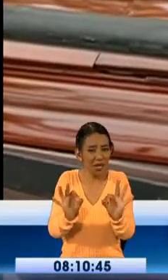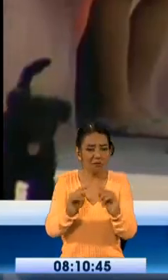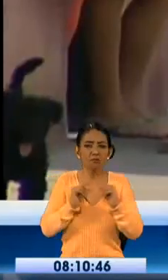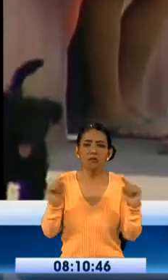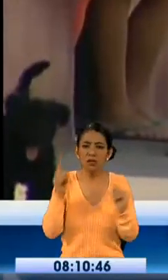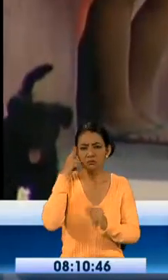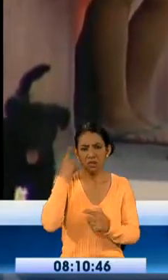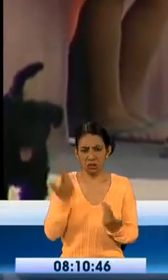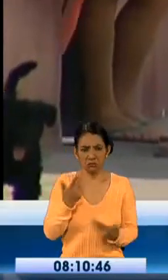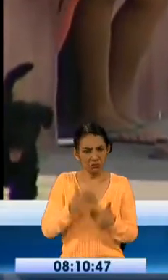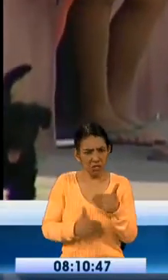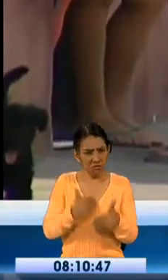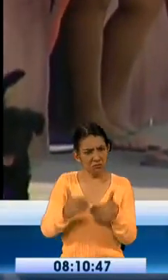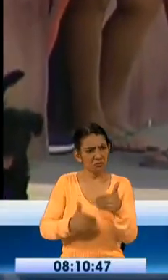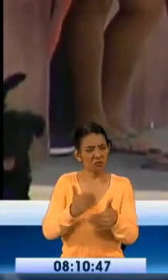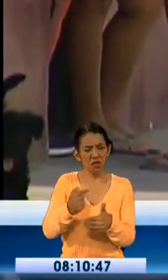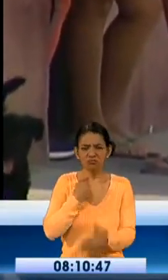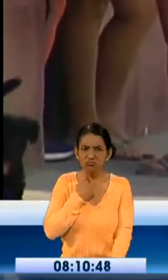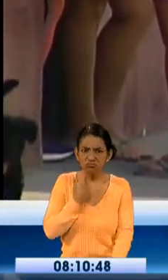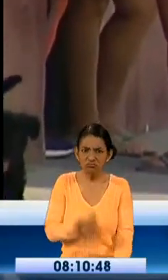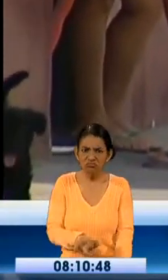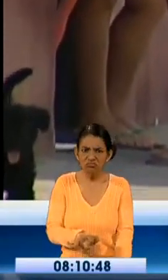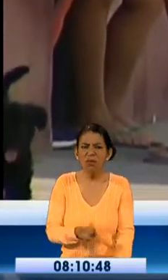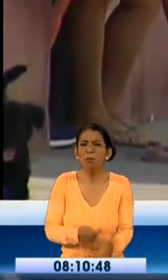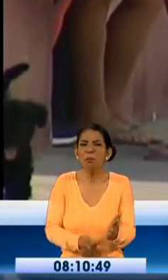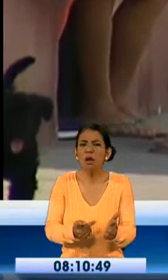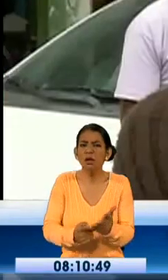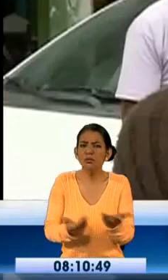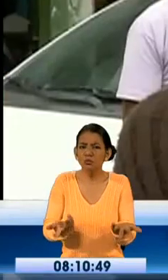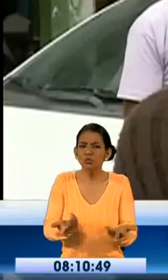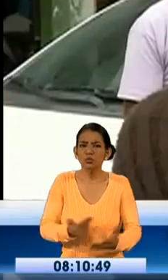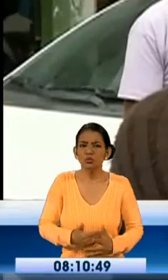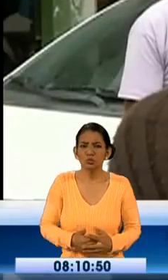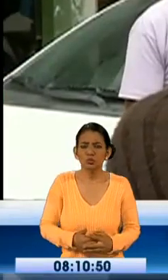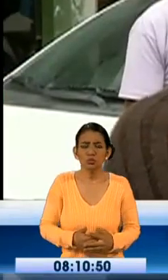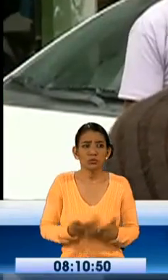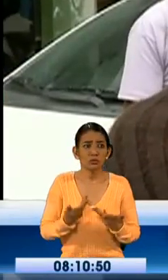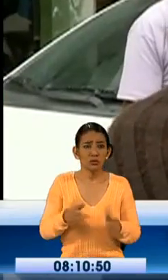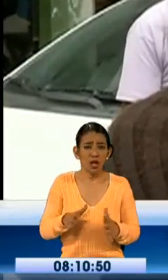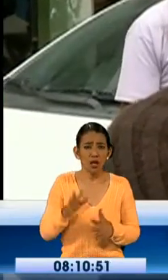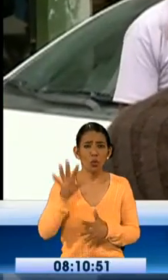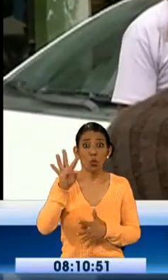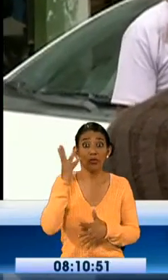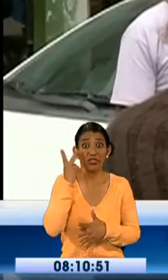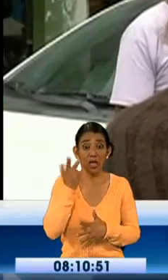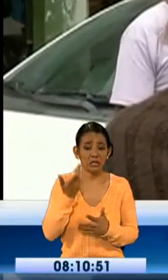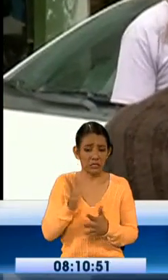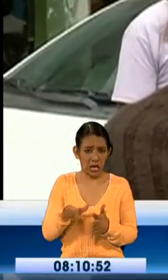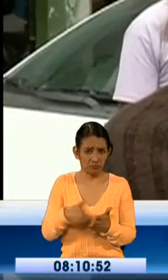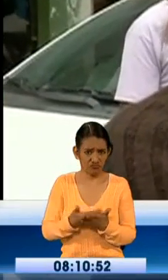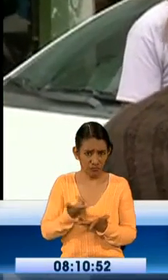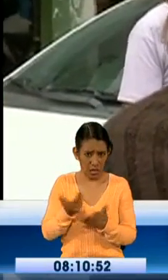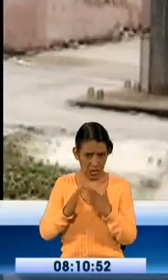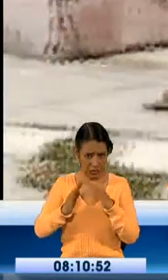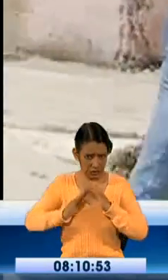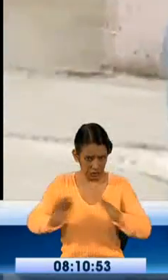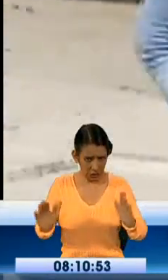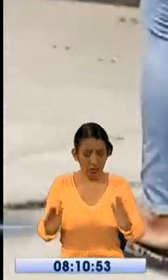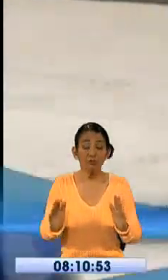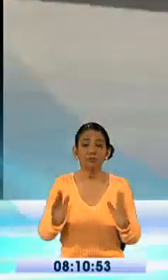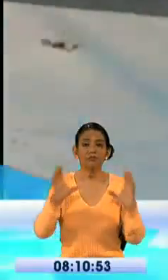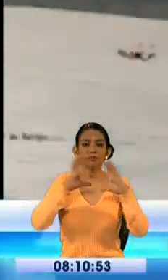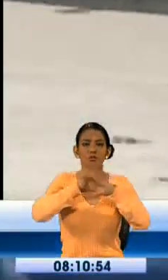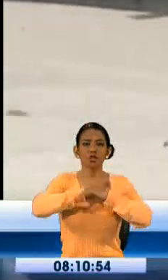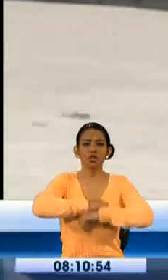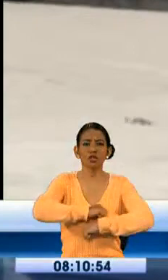pensar que lo peor estaba por venir. Entonces a los 4 días que salió de ahí, en la noche comenzó